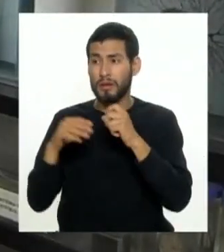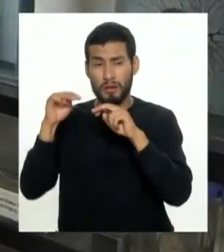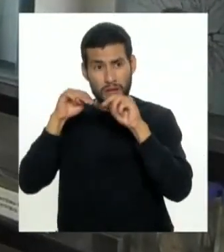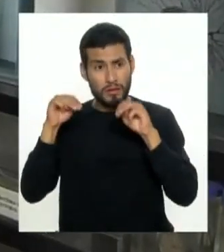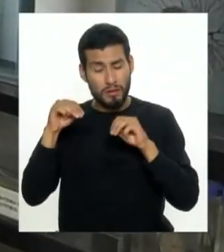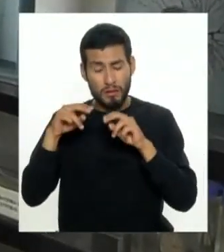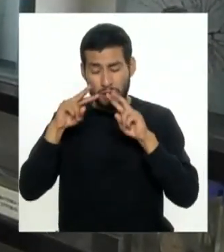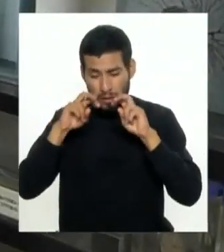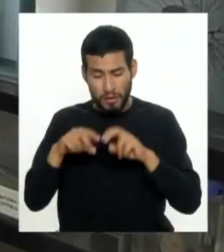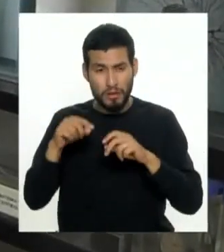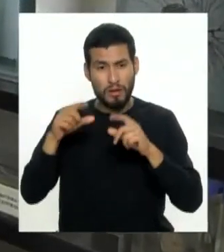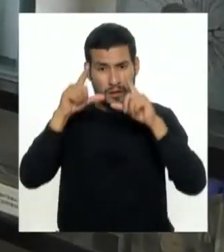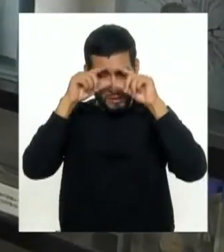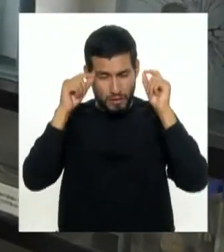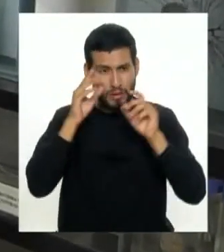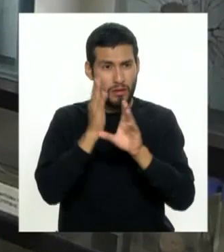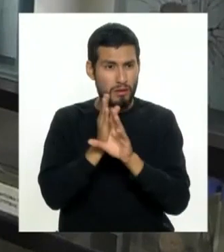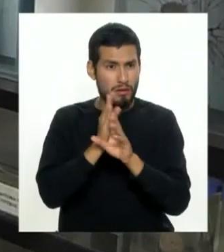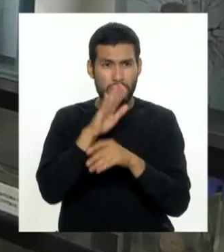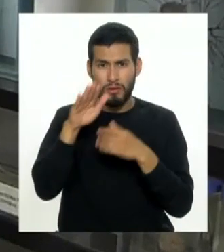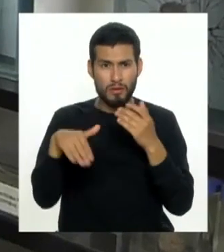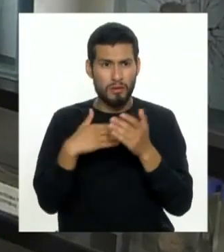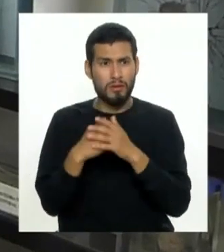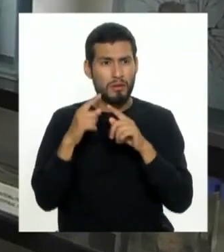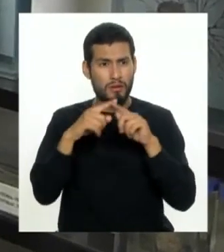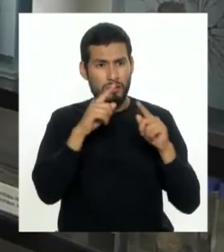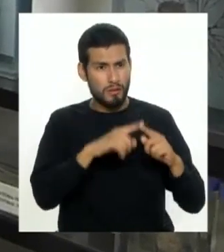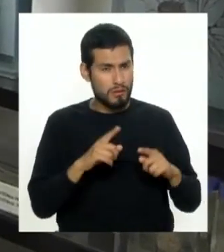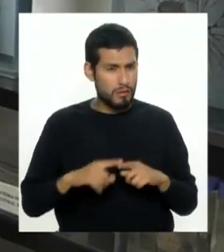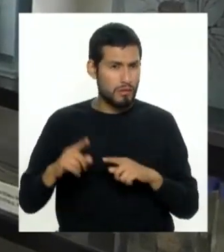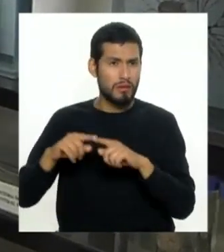¿no? De enfermería, de psicología, todas las